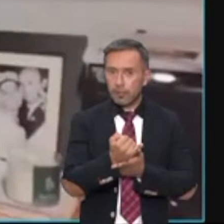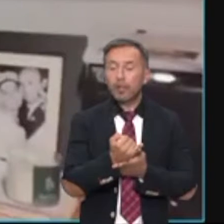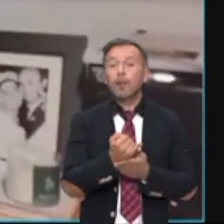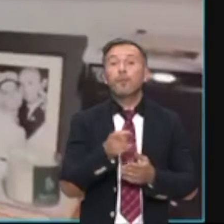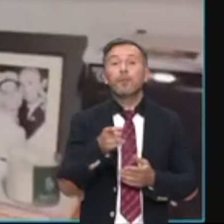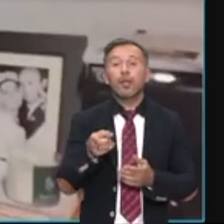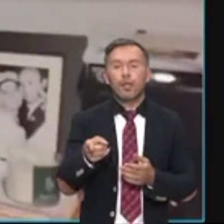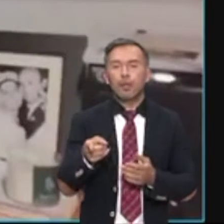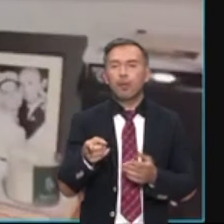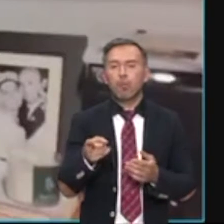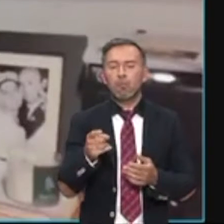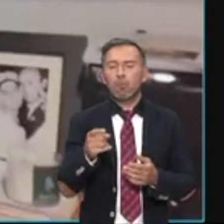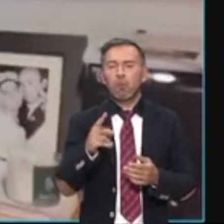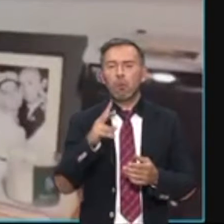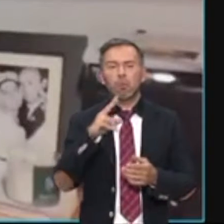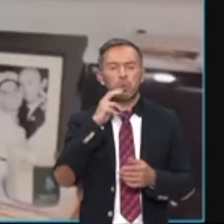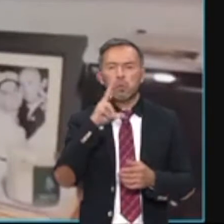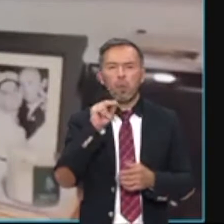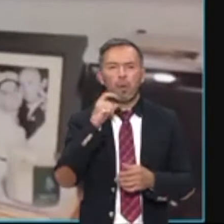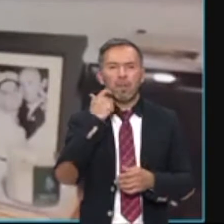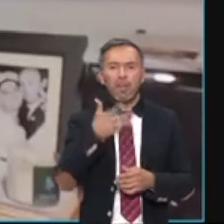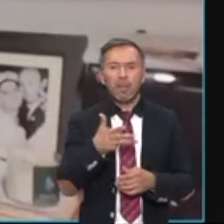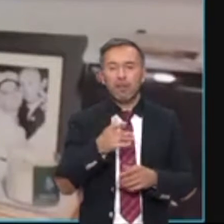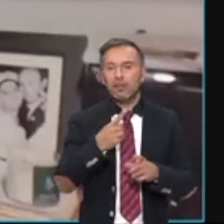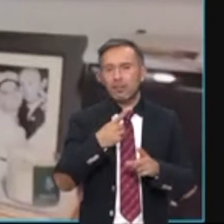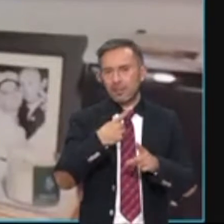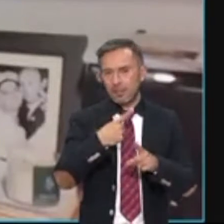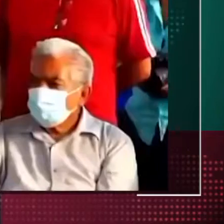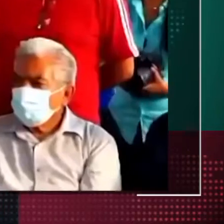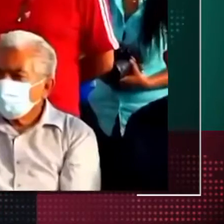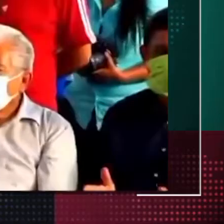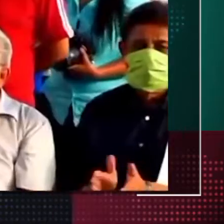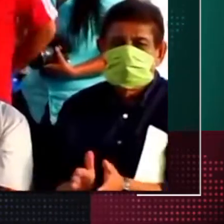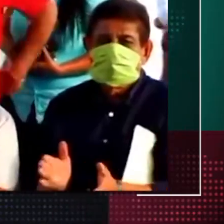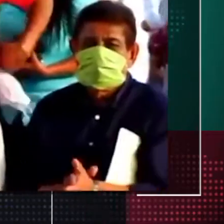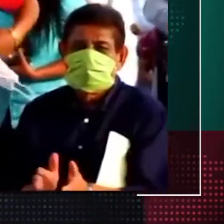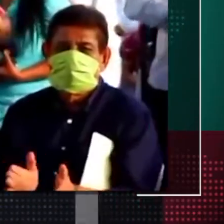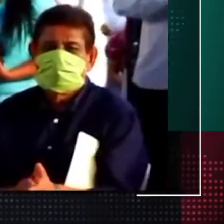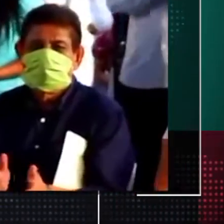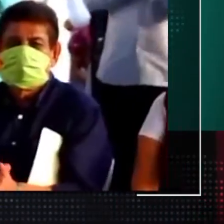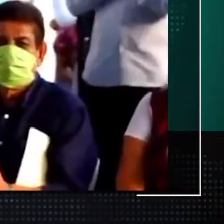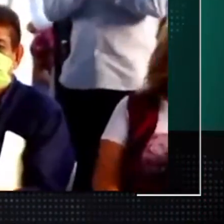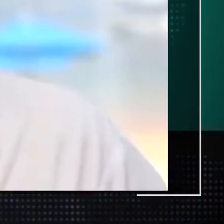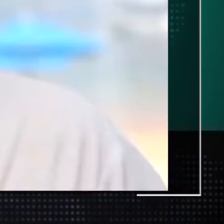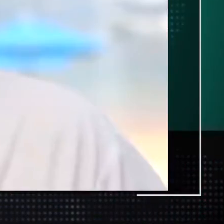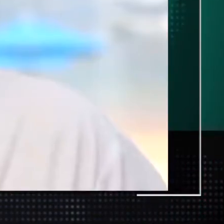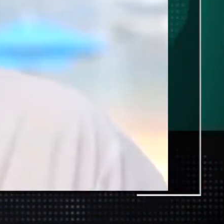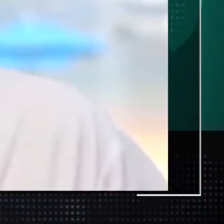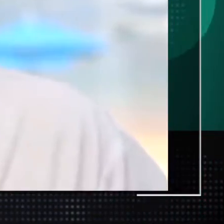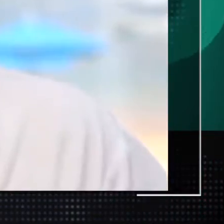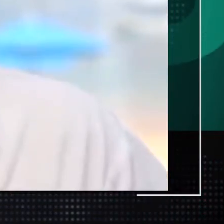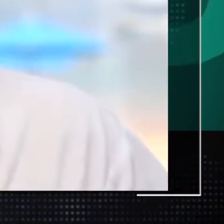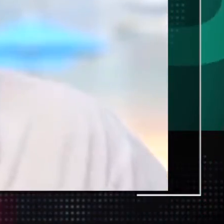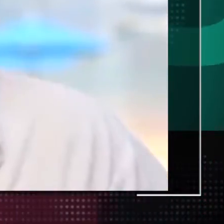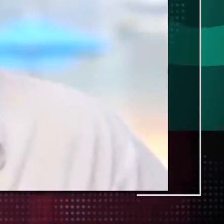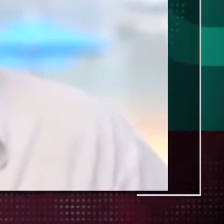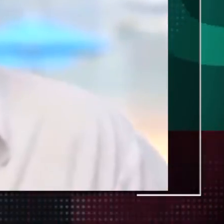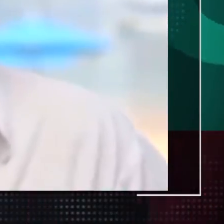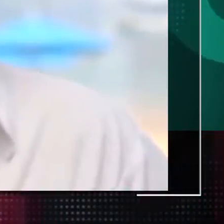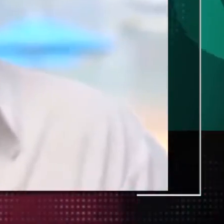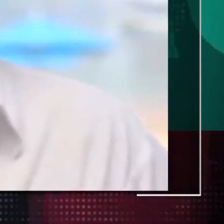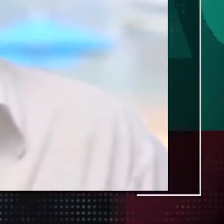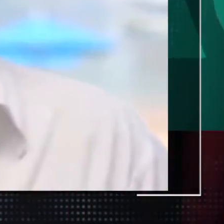candidaturas por incumplir con reportes de gastos de precampaña apoyándose en el artículo 229 de